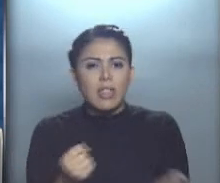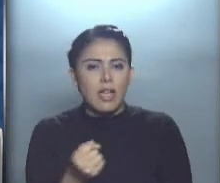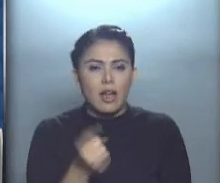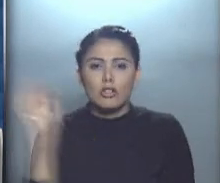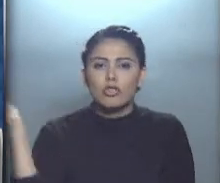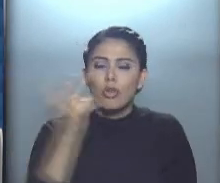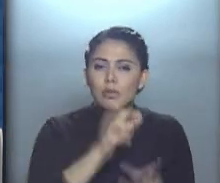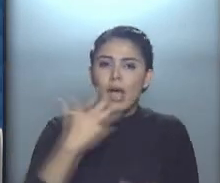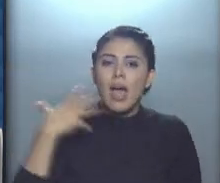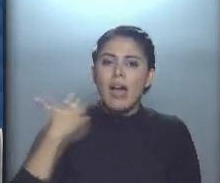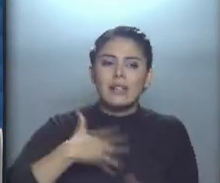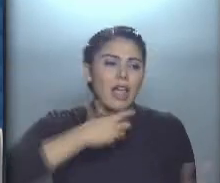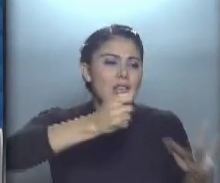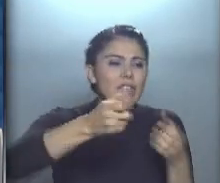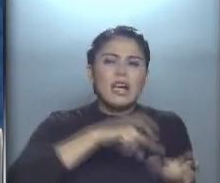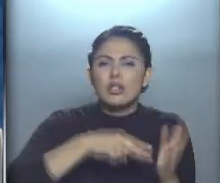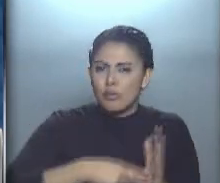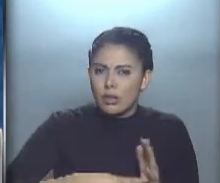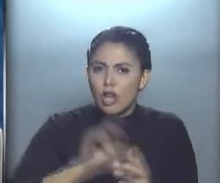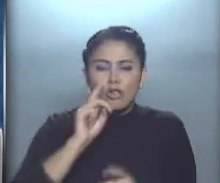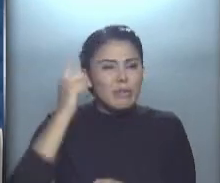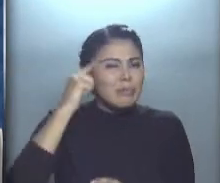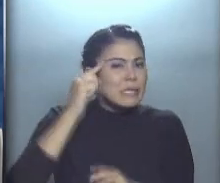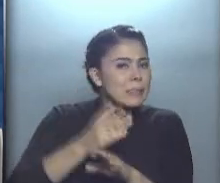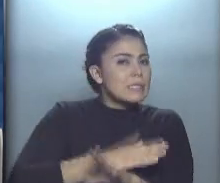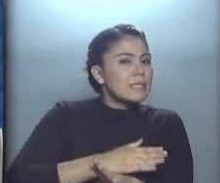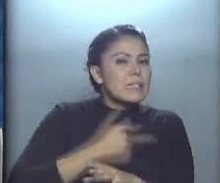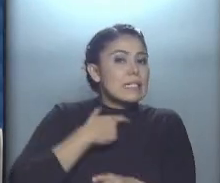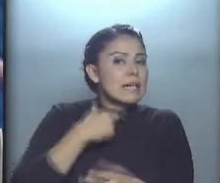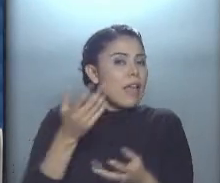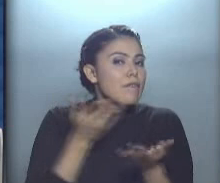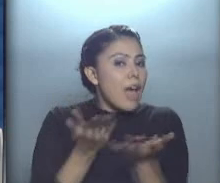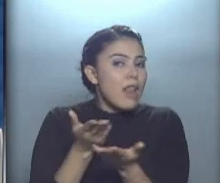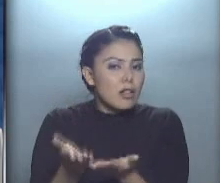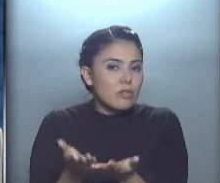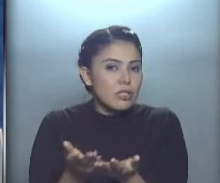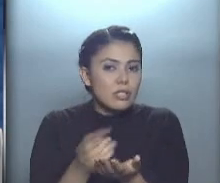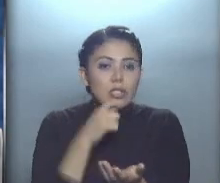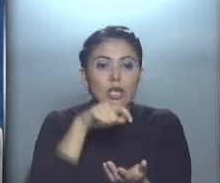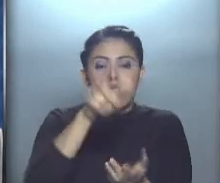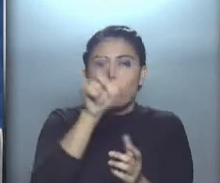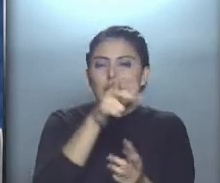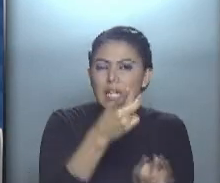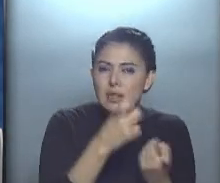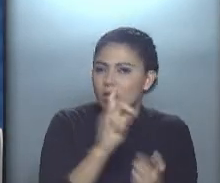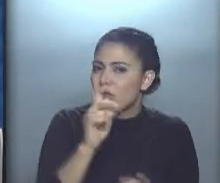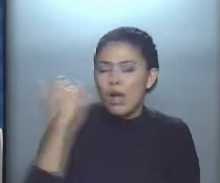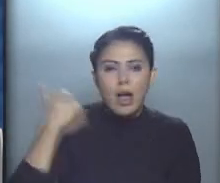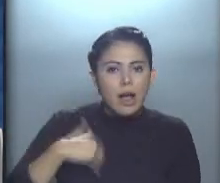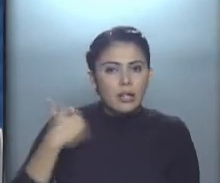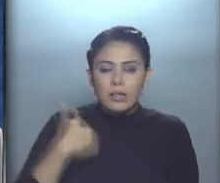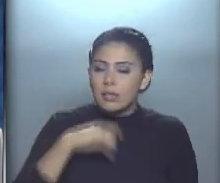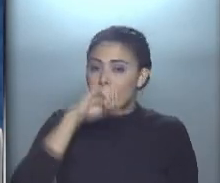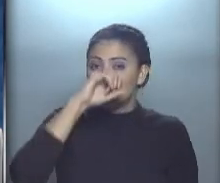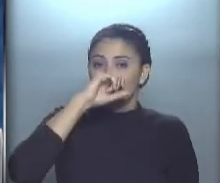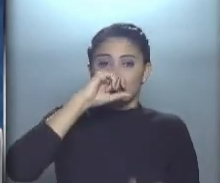los argentinos significa no ser un especulador que pretenda lucrar con las necesidades del otro. Argentina es un país que